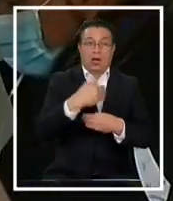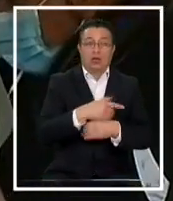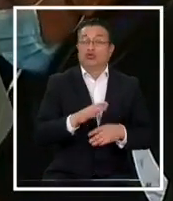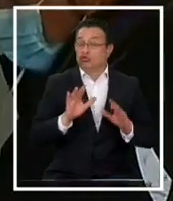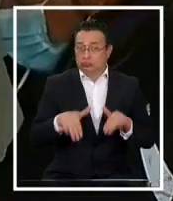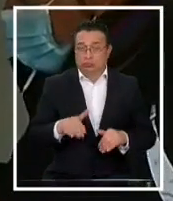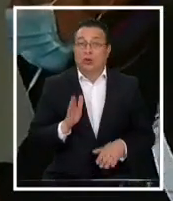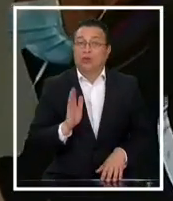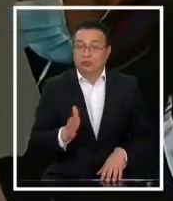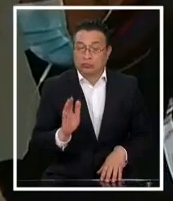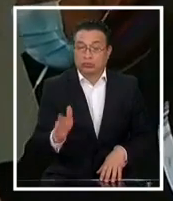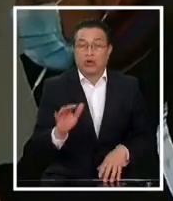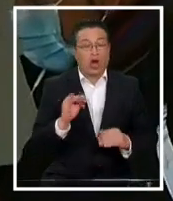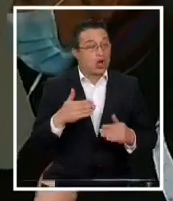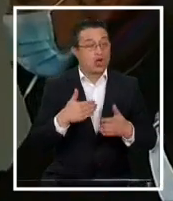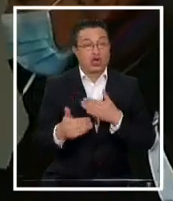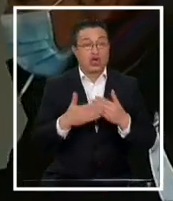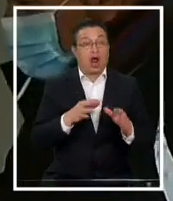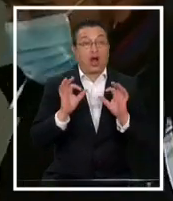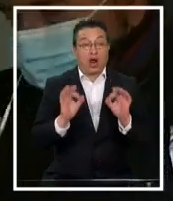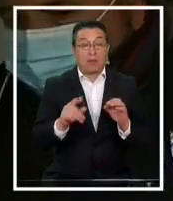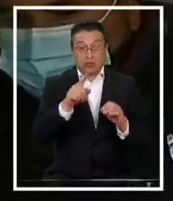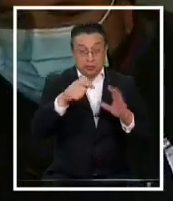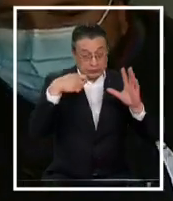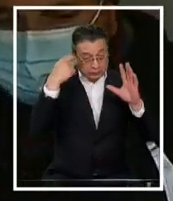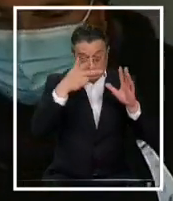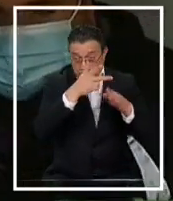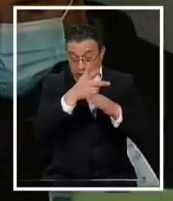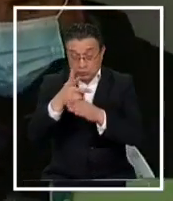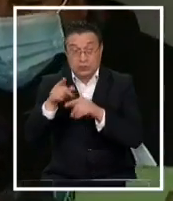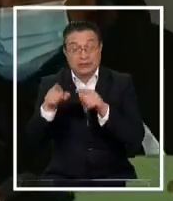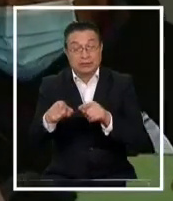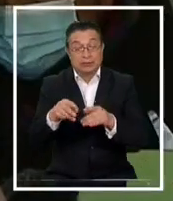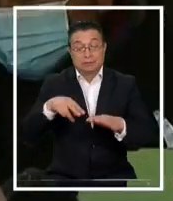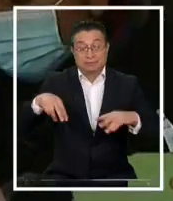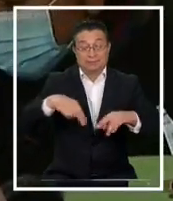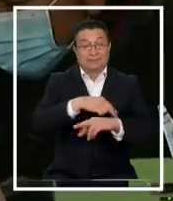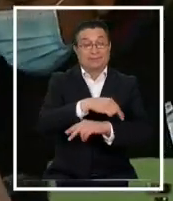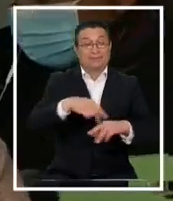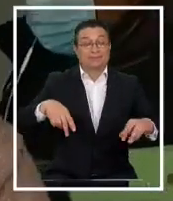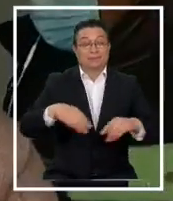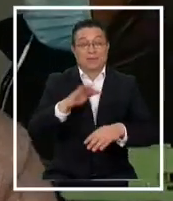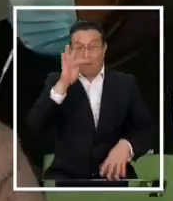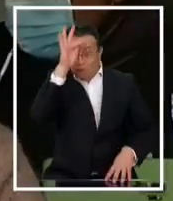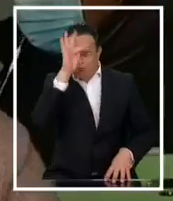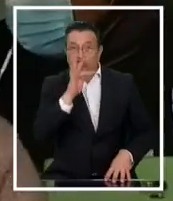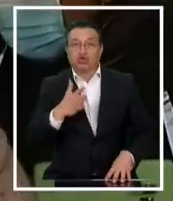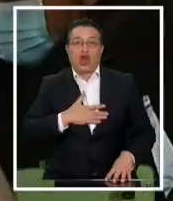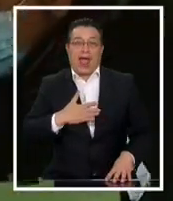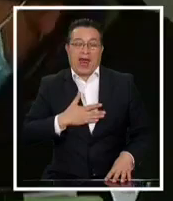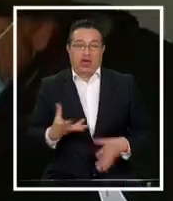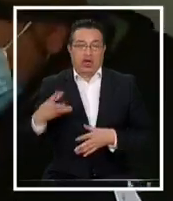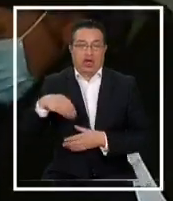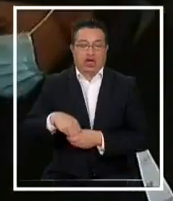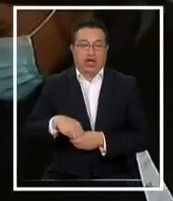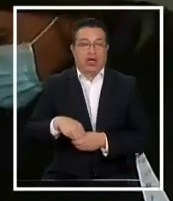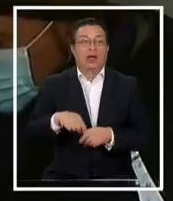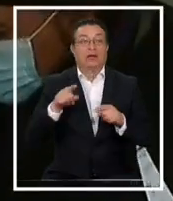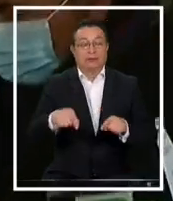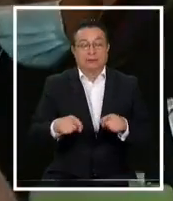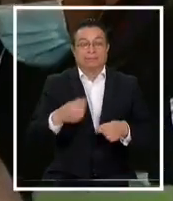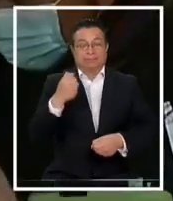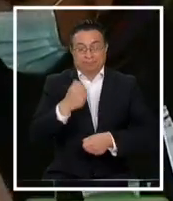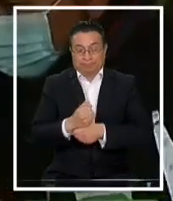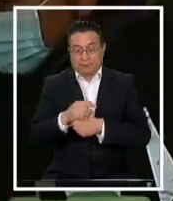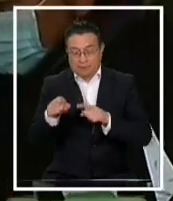haciendo, tenemos una normalidad. Lo que ustedes han enfocado es un sector del pasillo de tránsito de los funcionarios. Y obviamente la operación